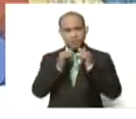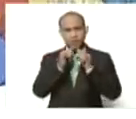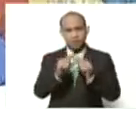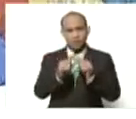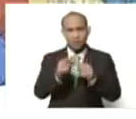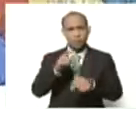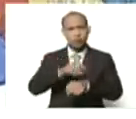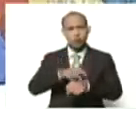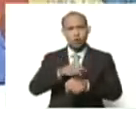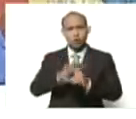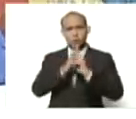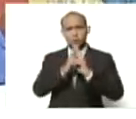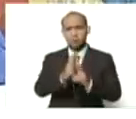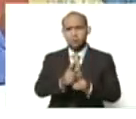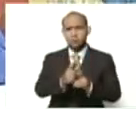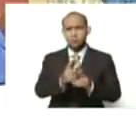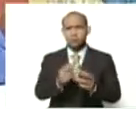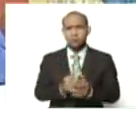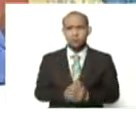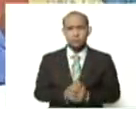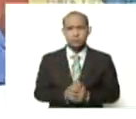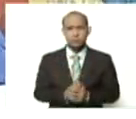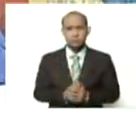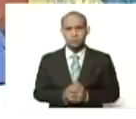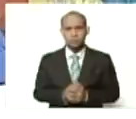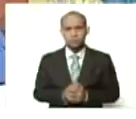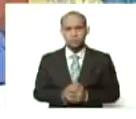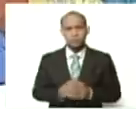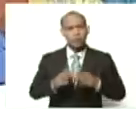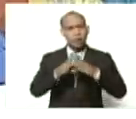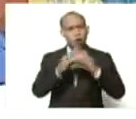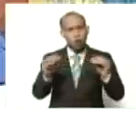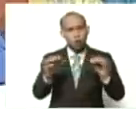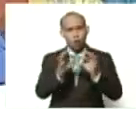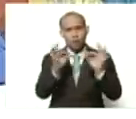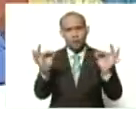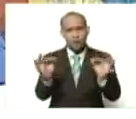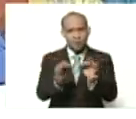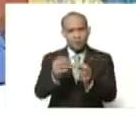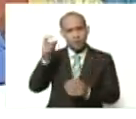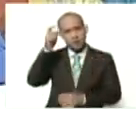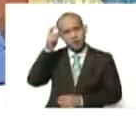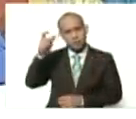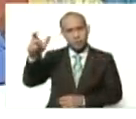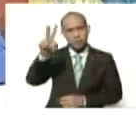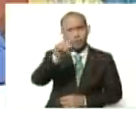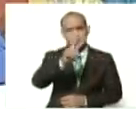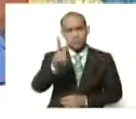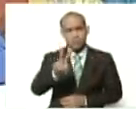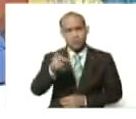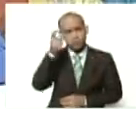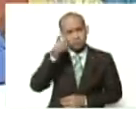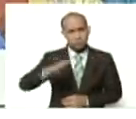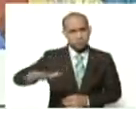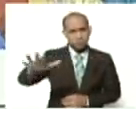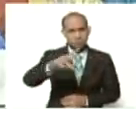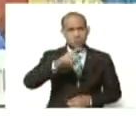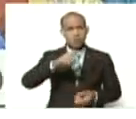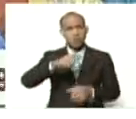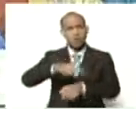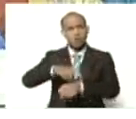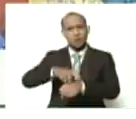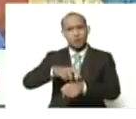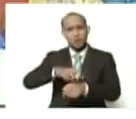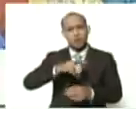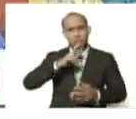Información en tiempo real para toda la familia venezolana, todo nuestro pueblo, en tiempo real